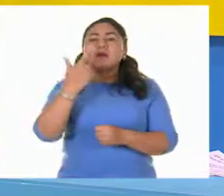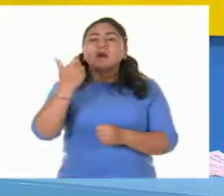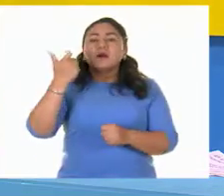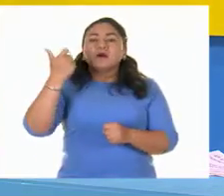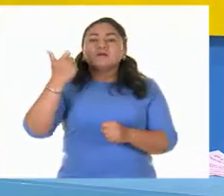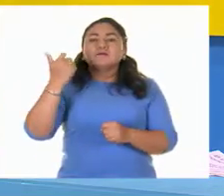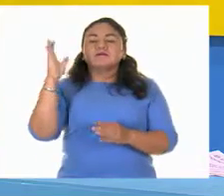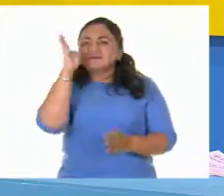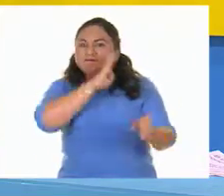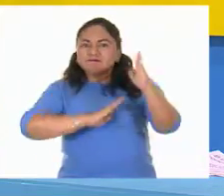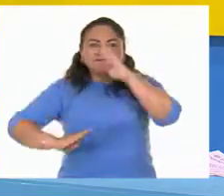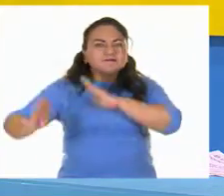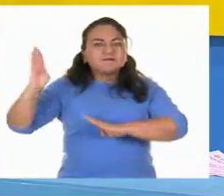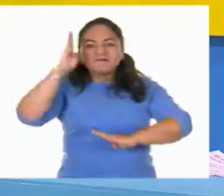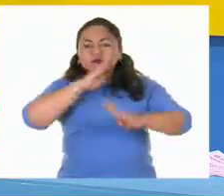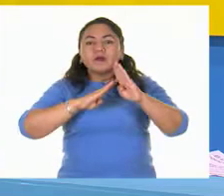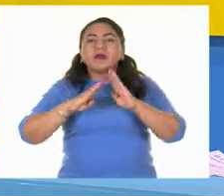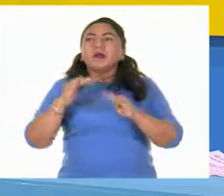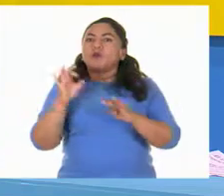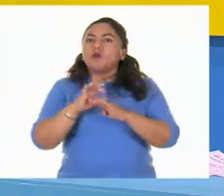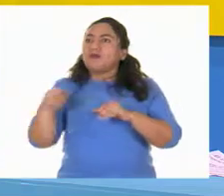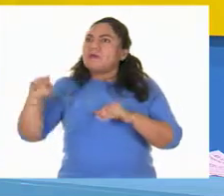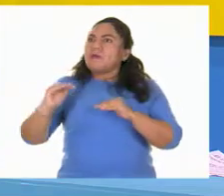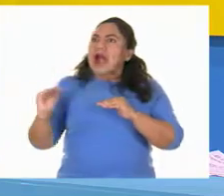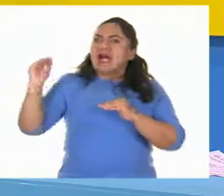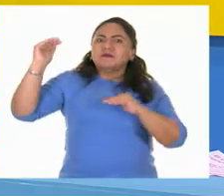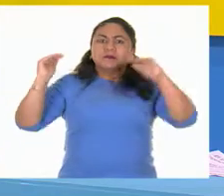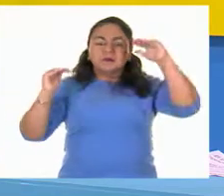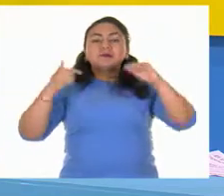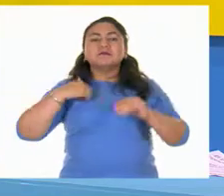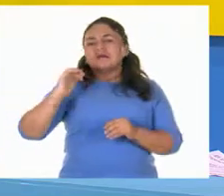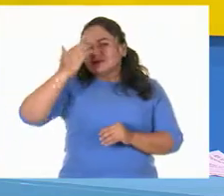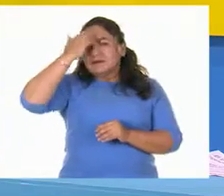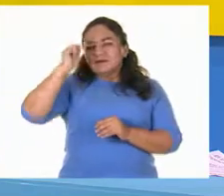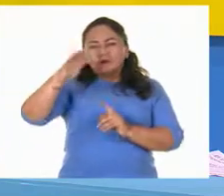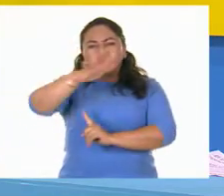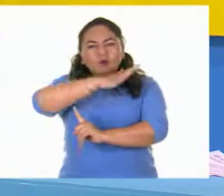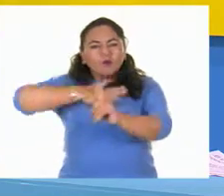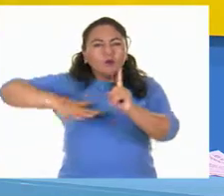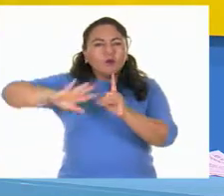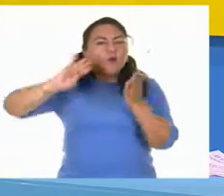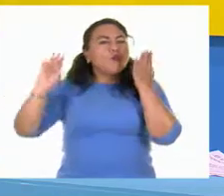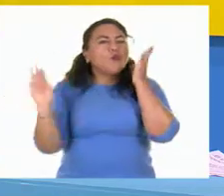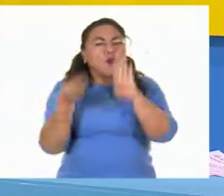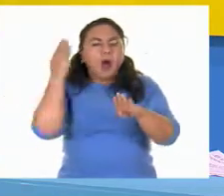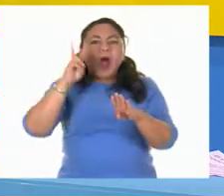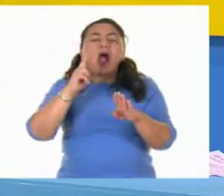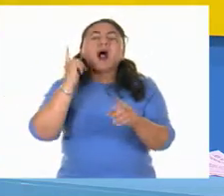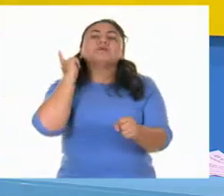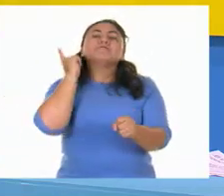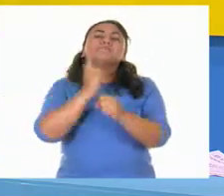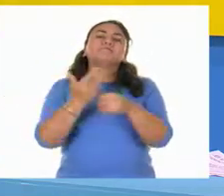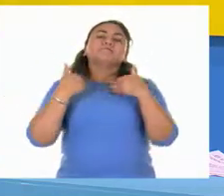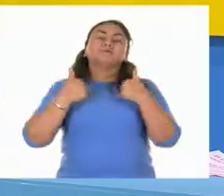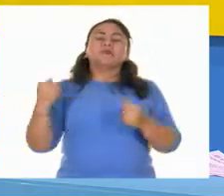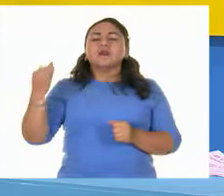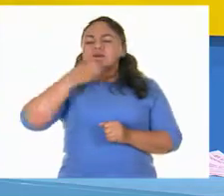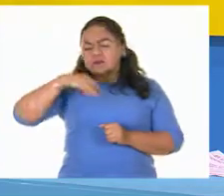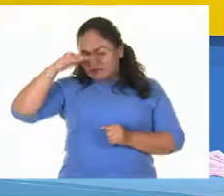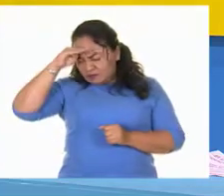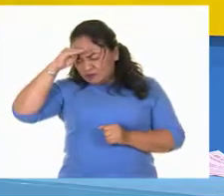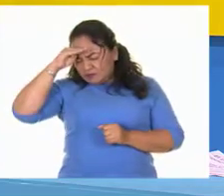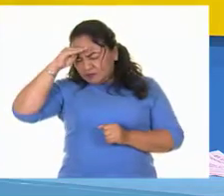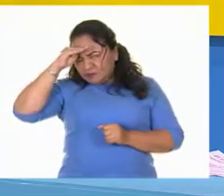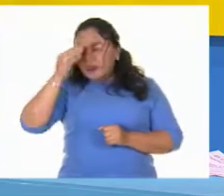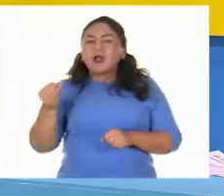y por el ascenso de los totalitarismos. Conocer el contexto mundial nos va a ayudar a entender el proyecto político cardenista y